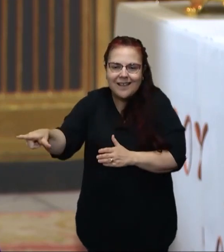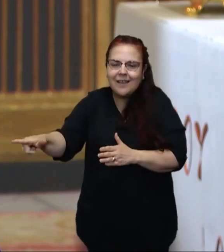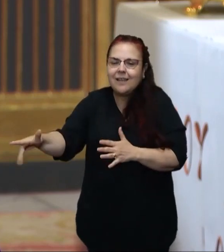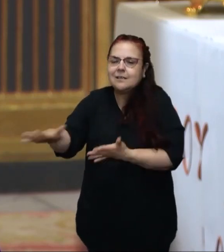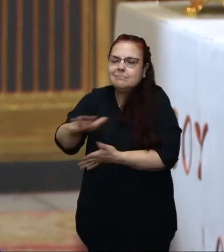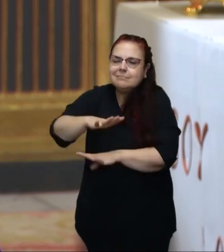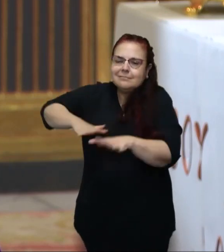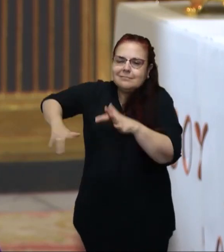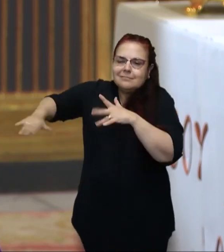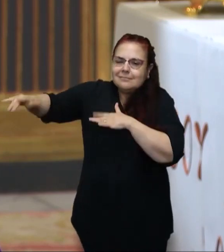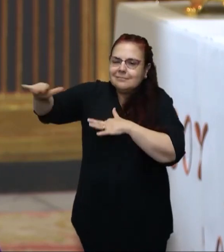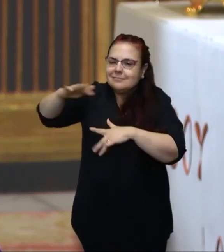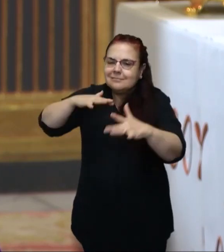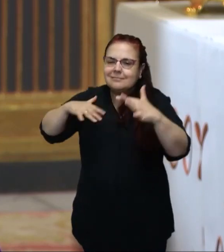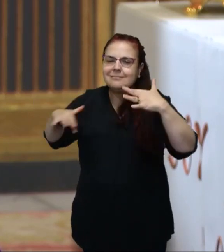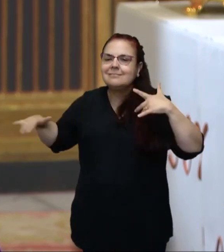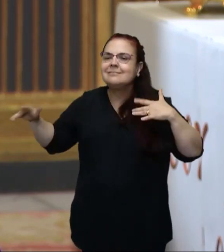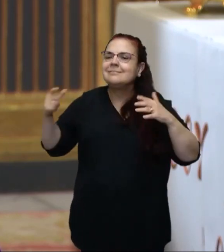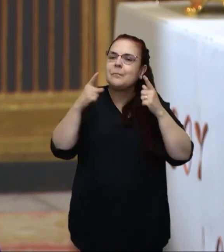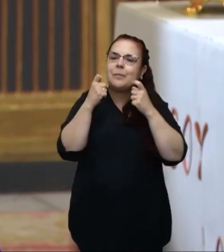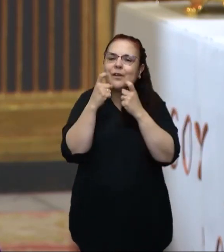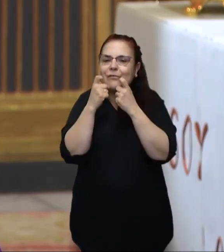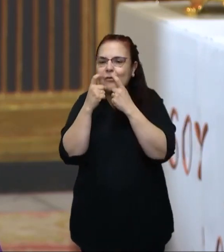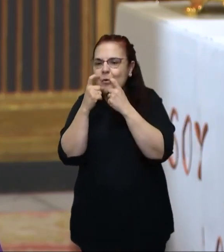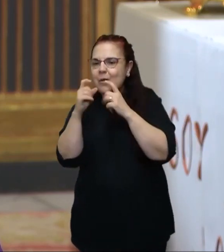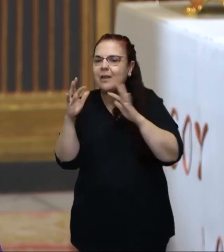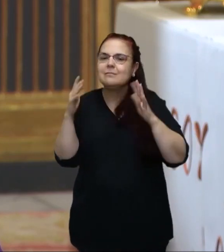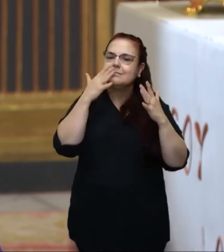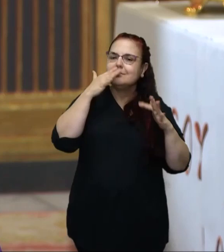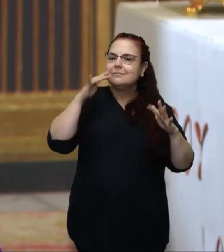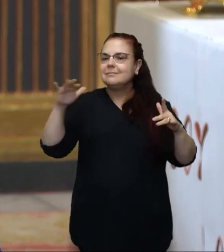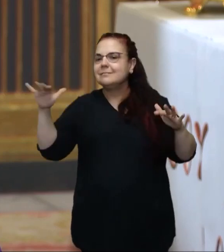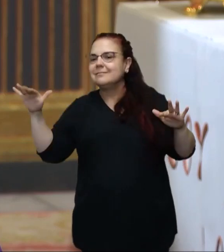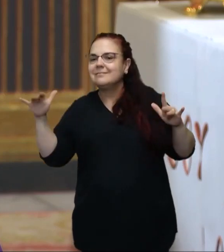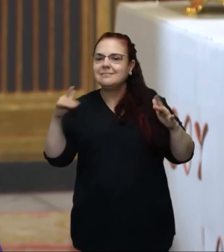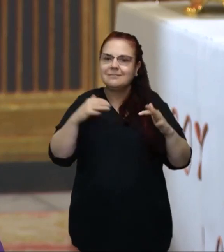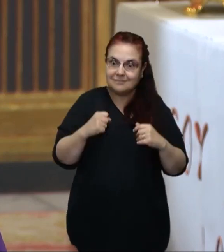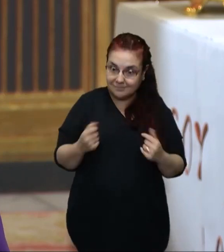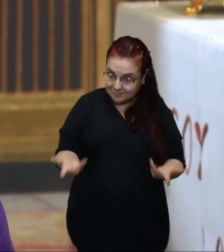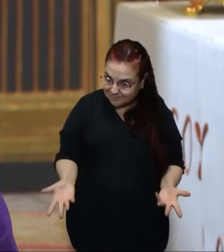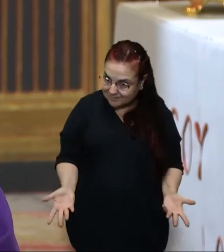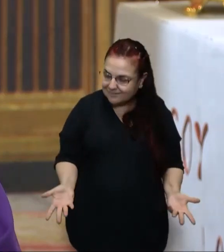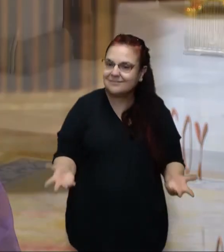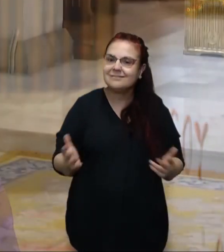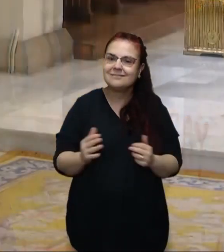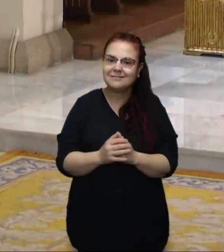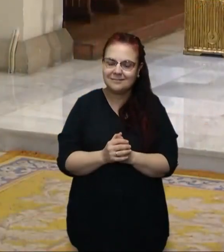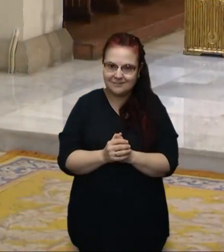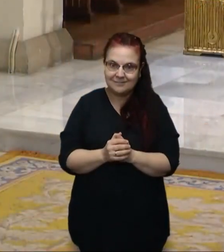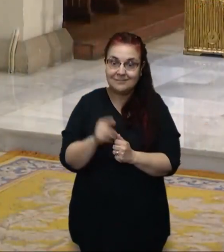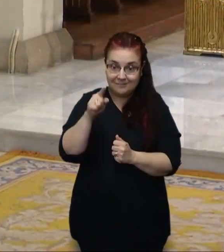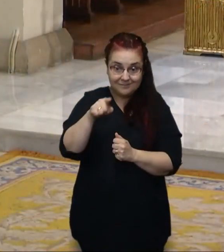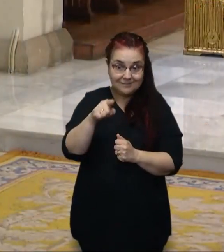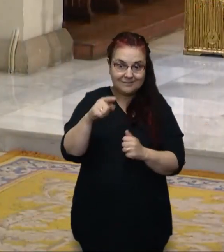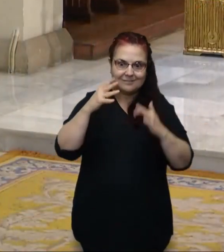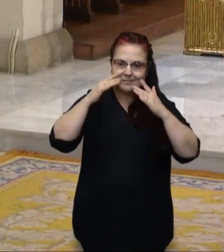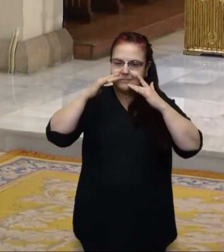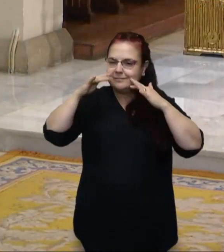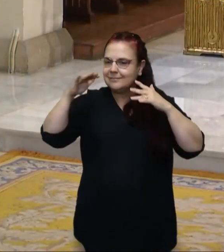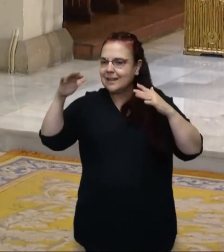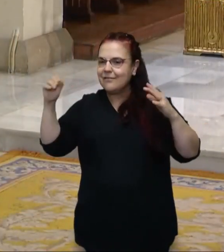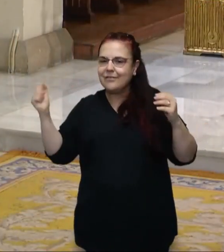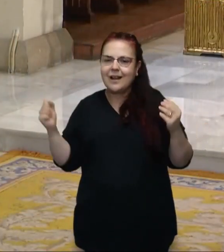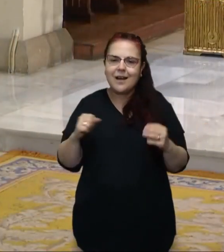la casa se llenó de ese perfume, de esa fragancia, que en el fondo viene a ser la fragancia de